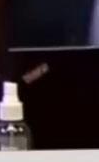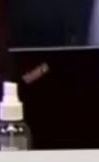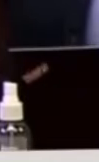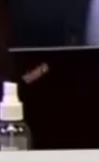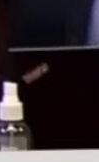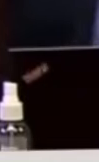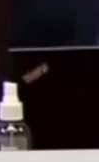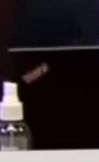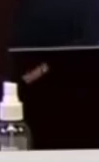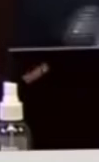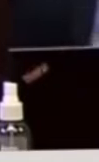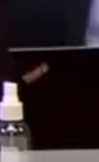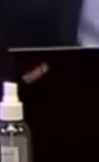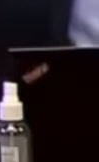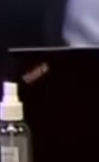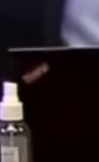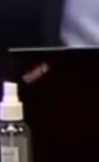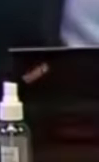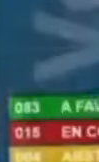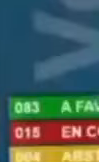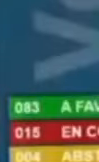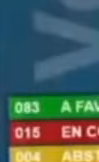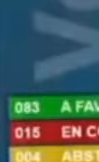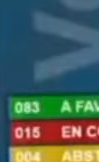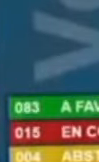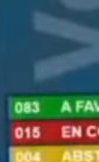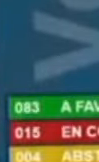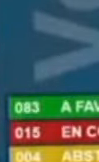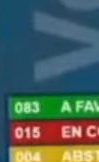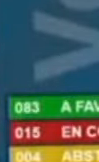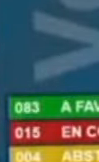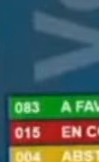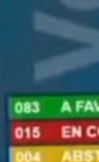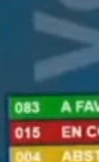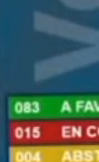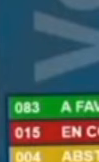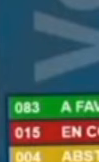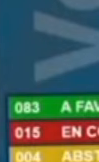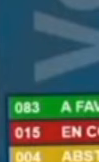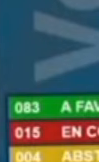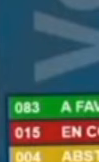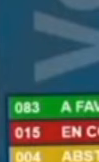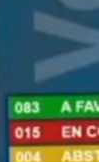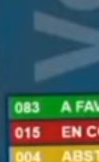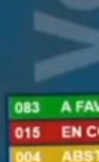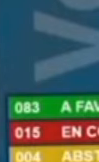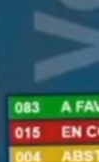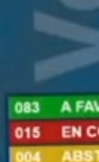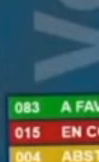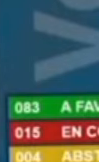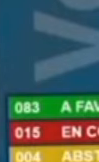Resultado de la votación. Por la afirmativa, 83 votos, 15 en contra, 4 abstenciones.